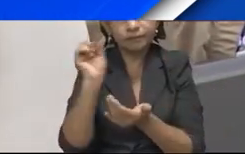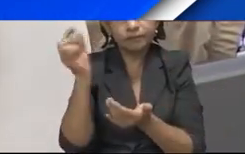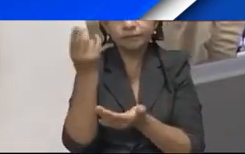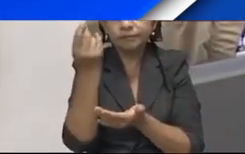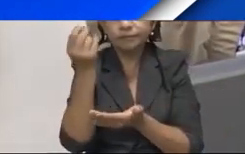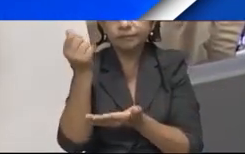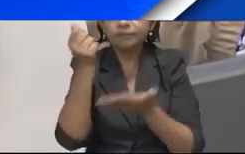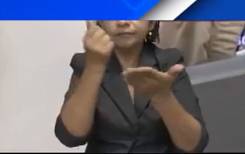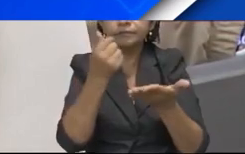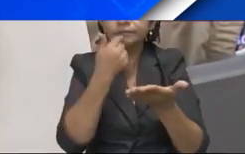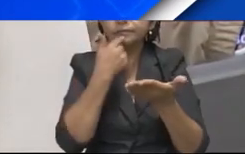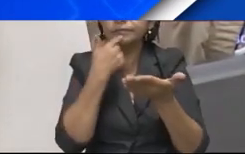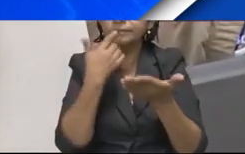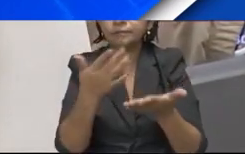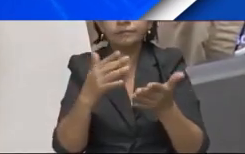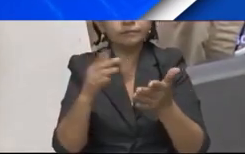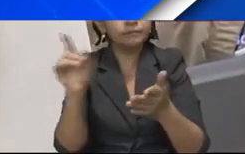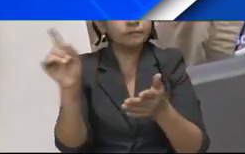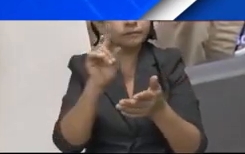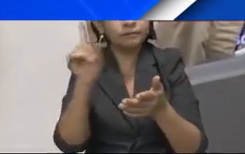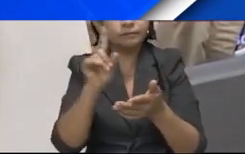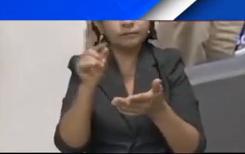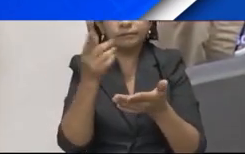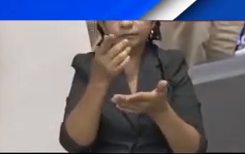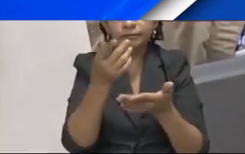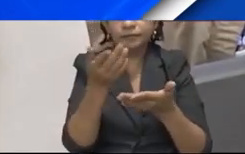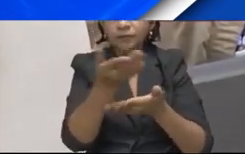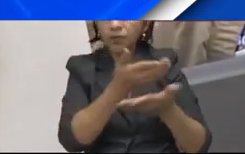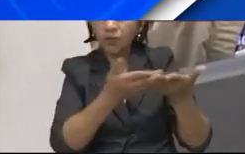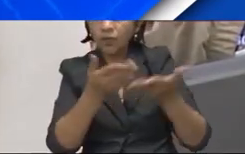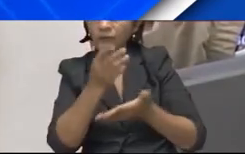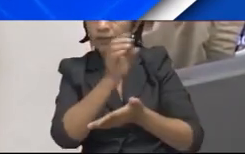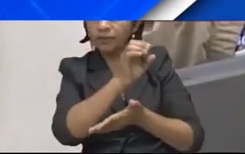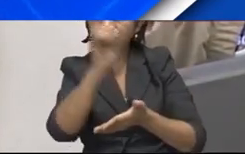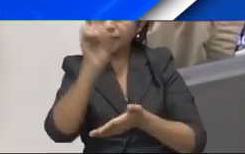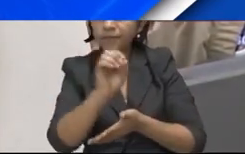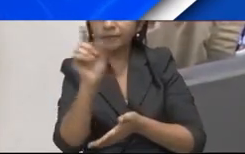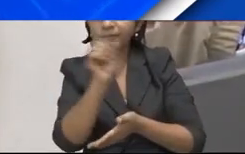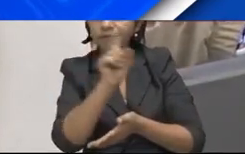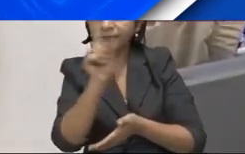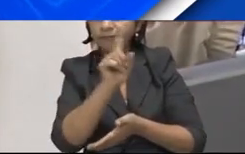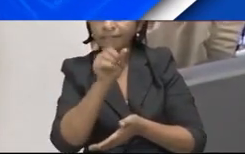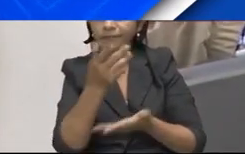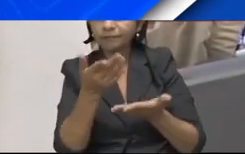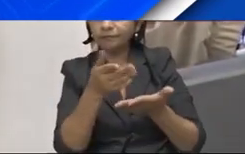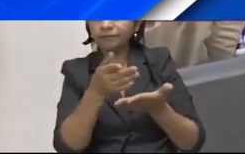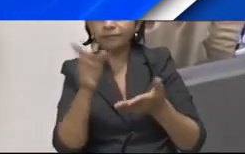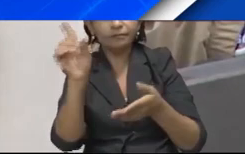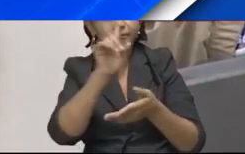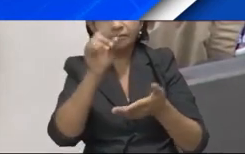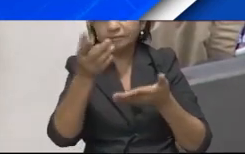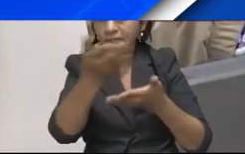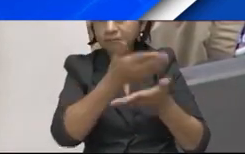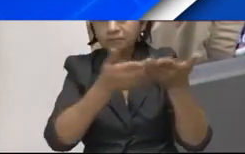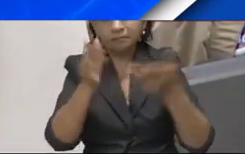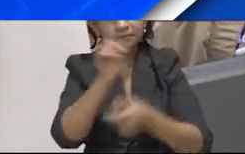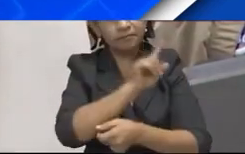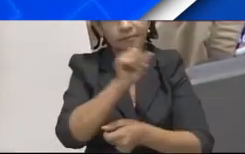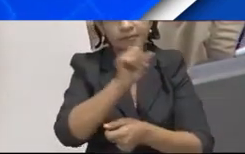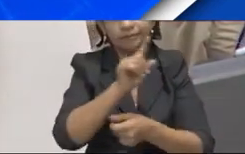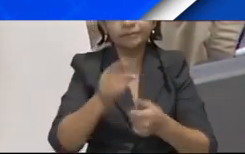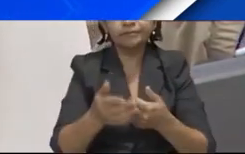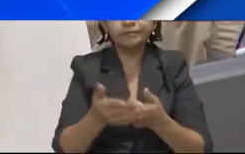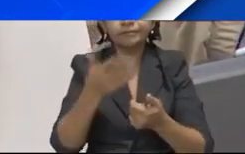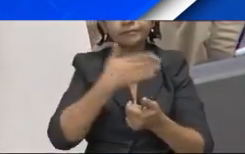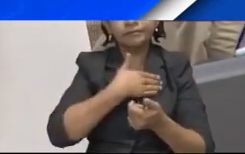sencilla razón, sencillamente ya no genera confianza. No genera confianza.